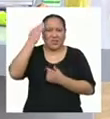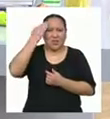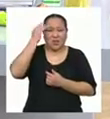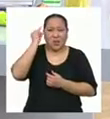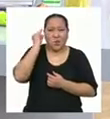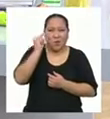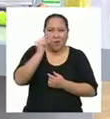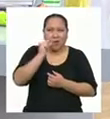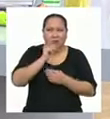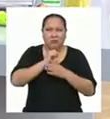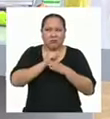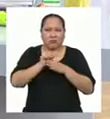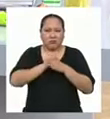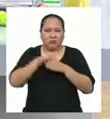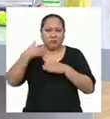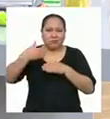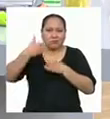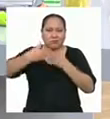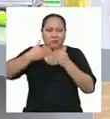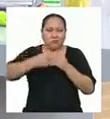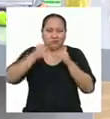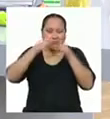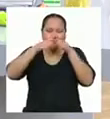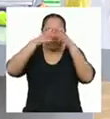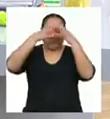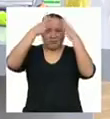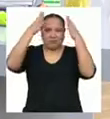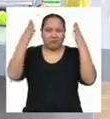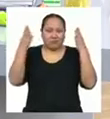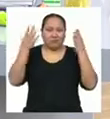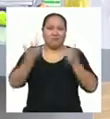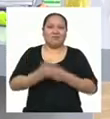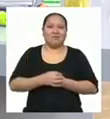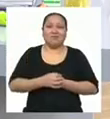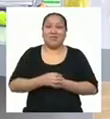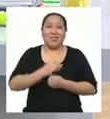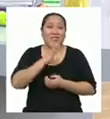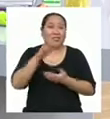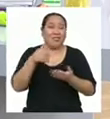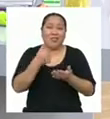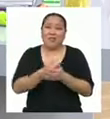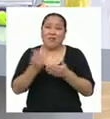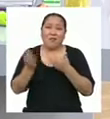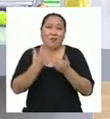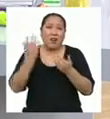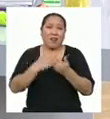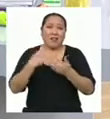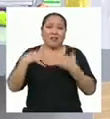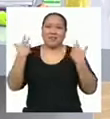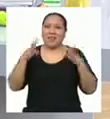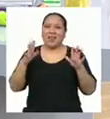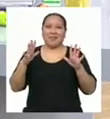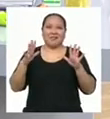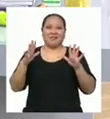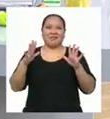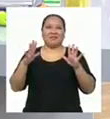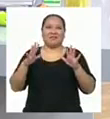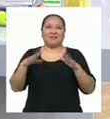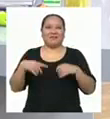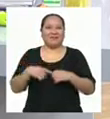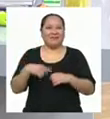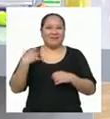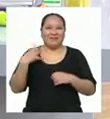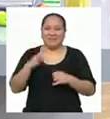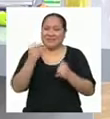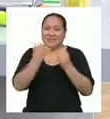y con la práctica desarrollas aprendizajes que ni tenías idea. Todo se va volviendo más sencillo hasta que ¡pum! Acabas